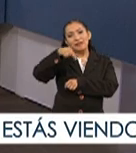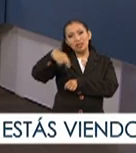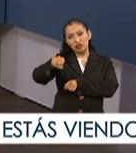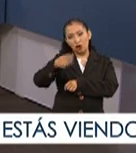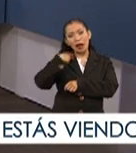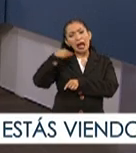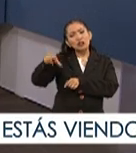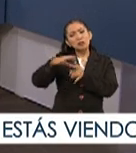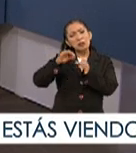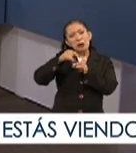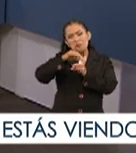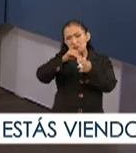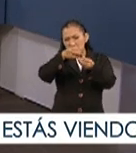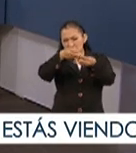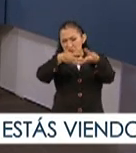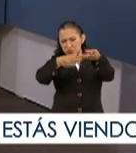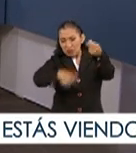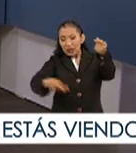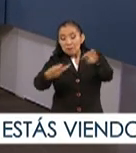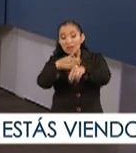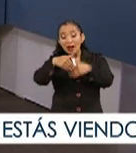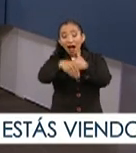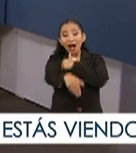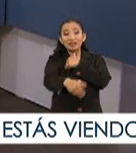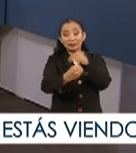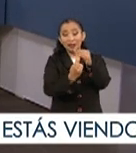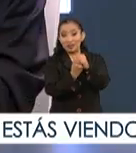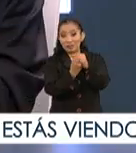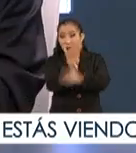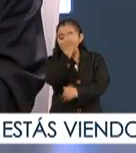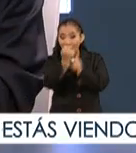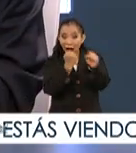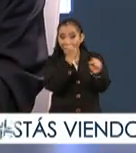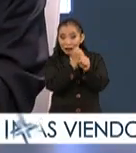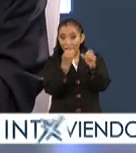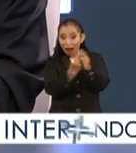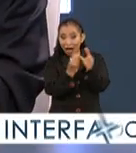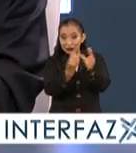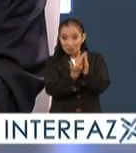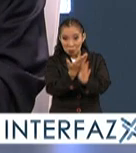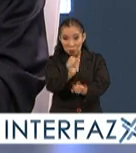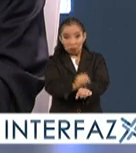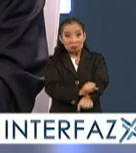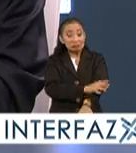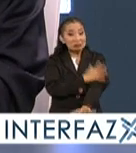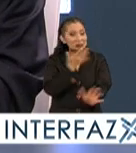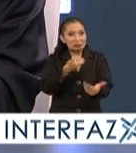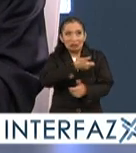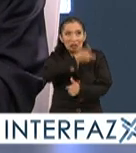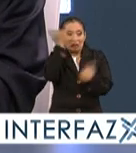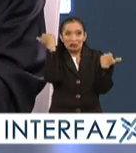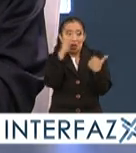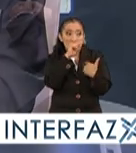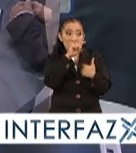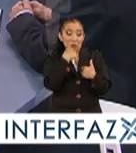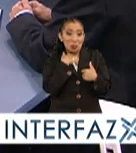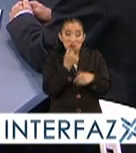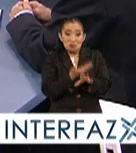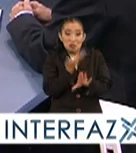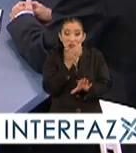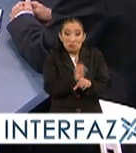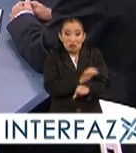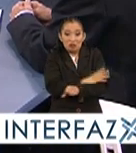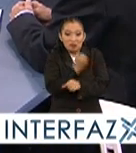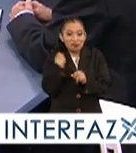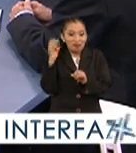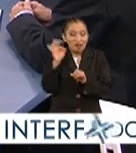explicando, desmenuzando todo lo que va a suceder en este nuevo ciclo escolar. Muy emocionante. Yo no sé, Ruth, pero yo estoy muy emocionada por